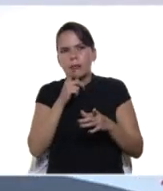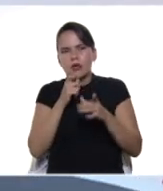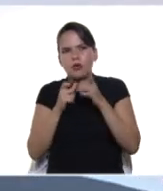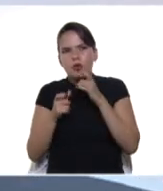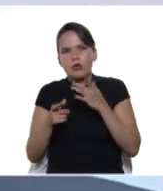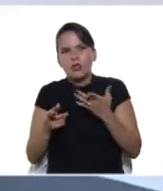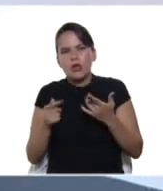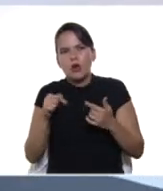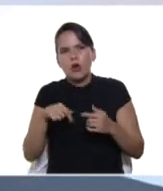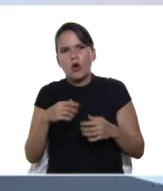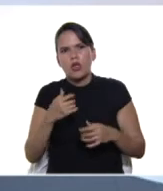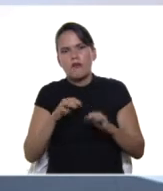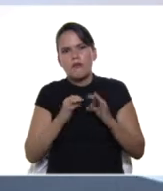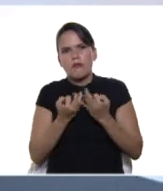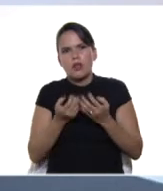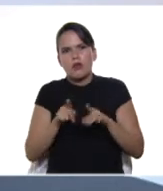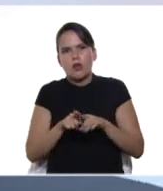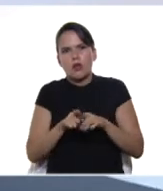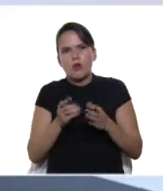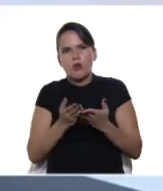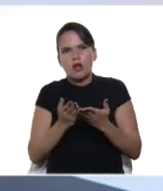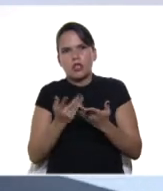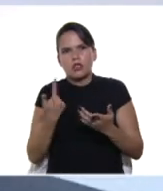un asistente piloto.